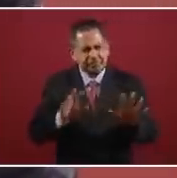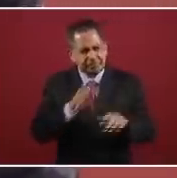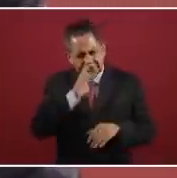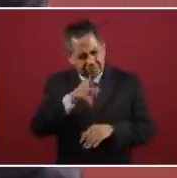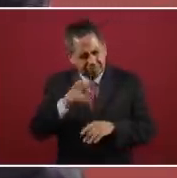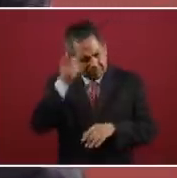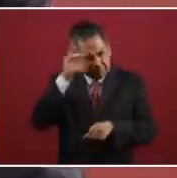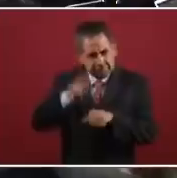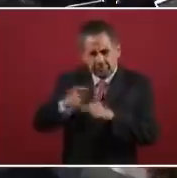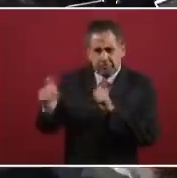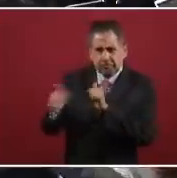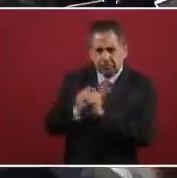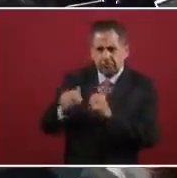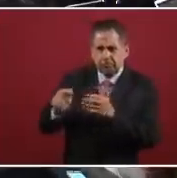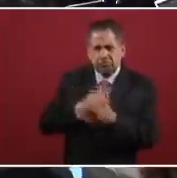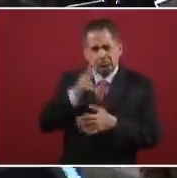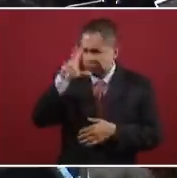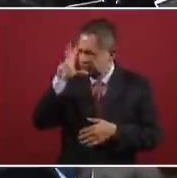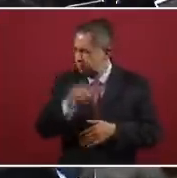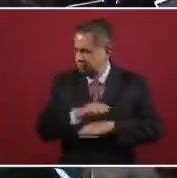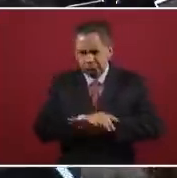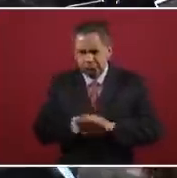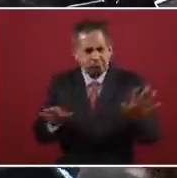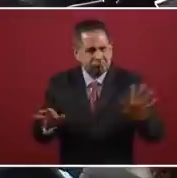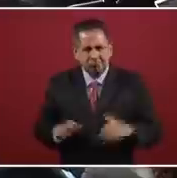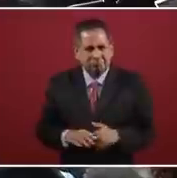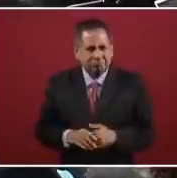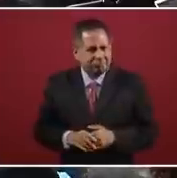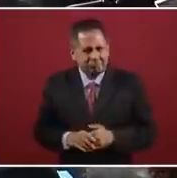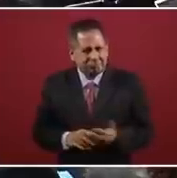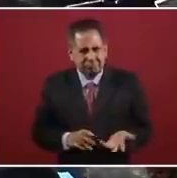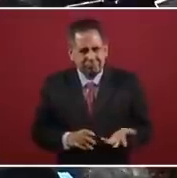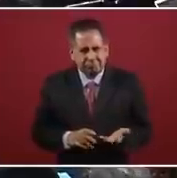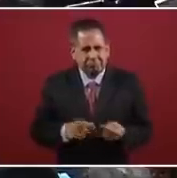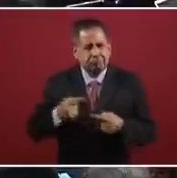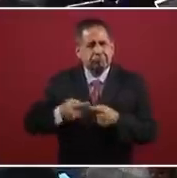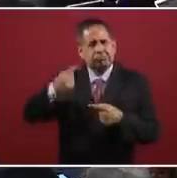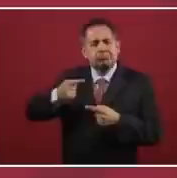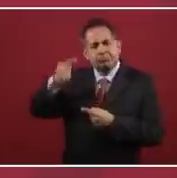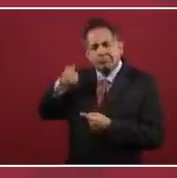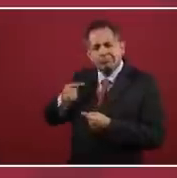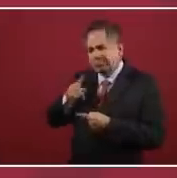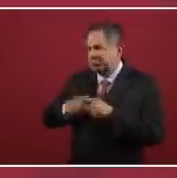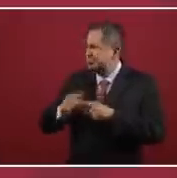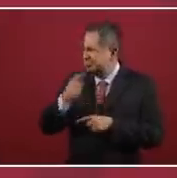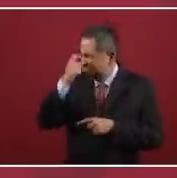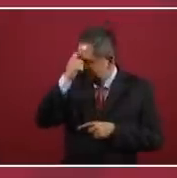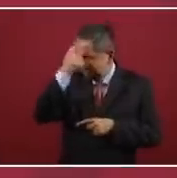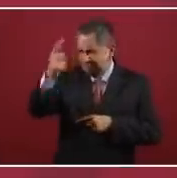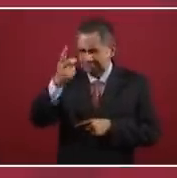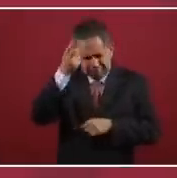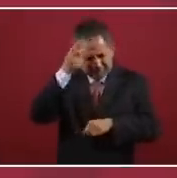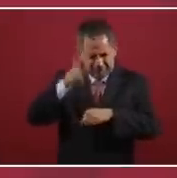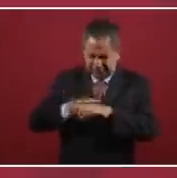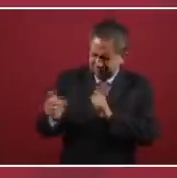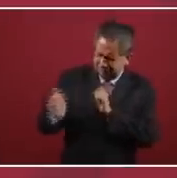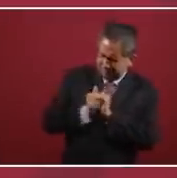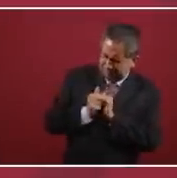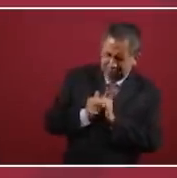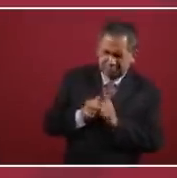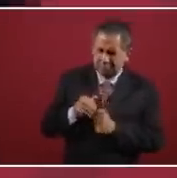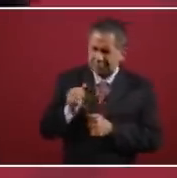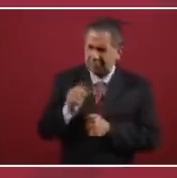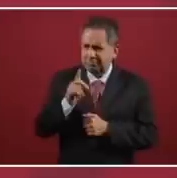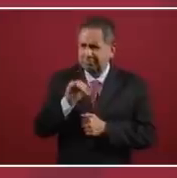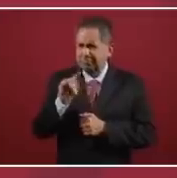adjuntos? Porque también todo tiene su antecedente. Porque en